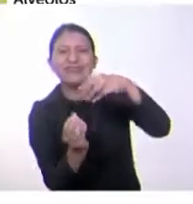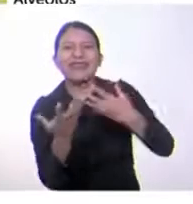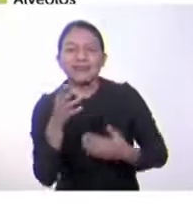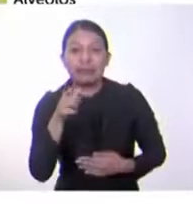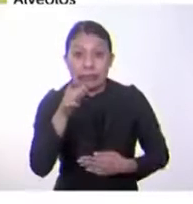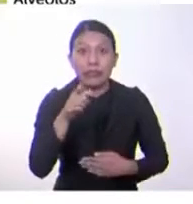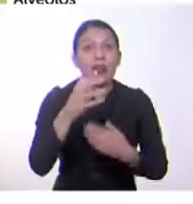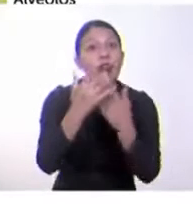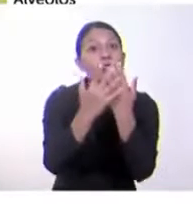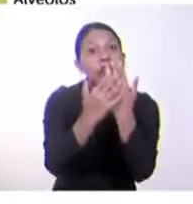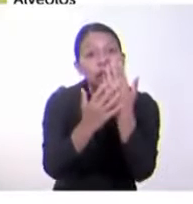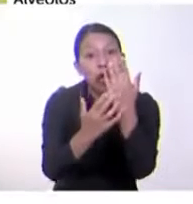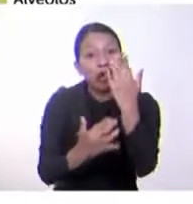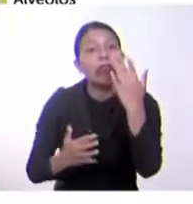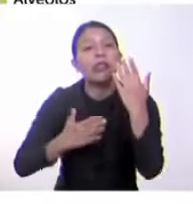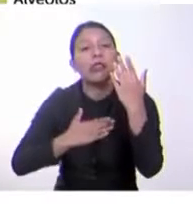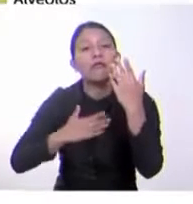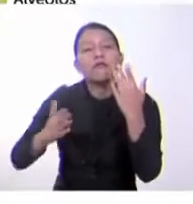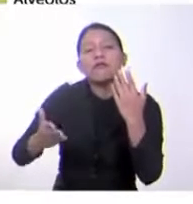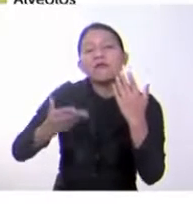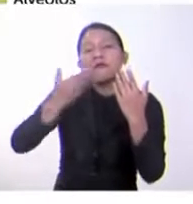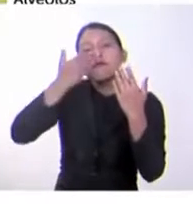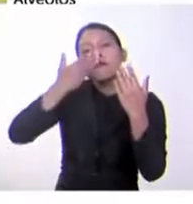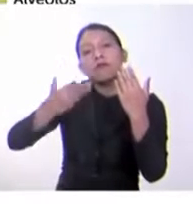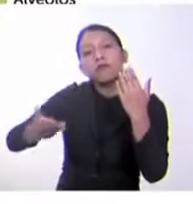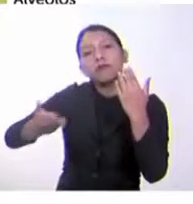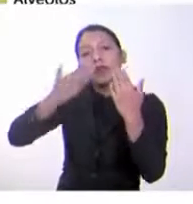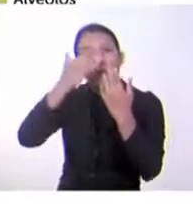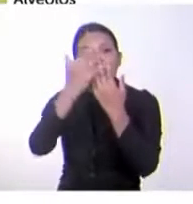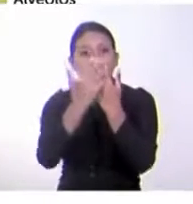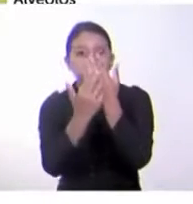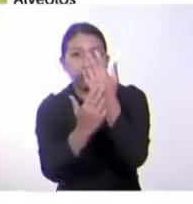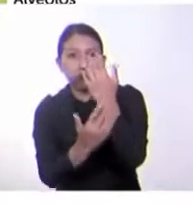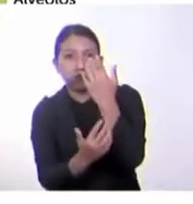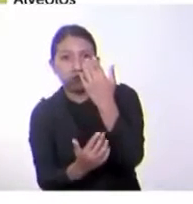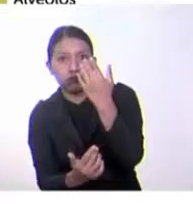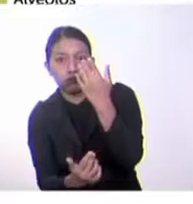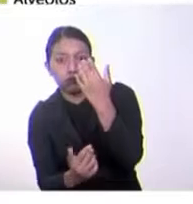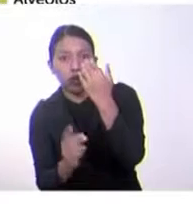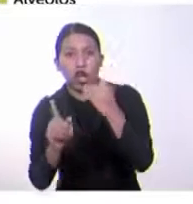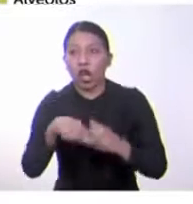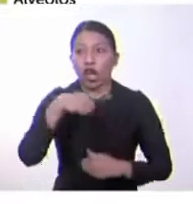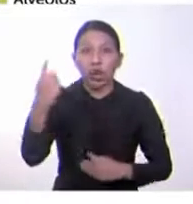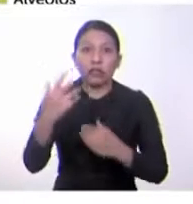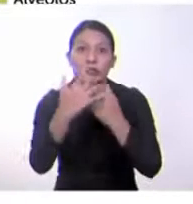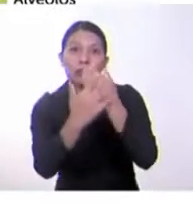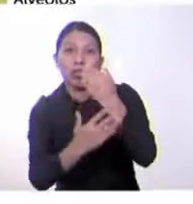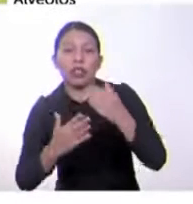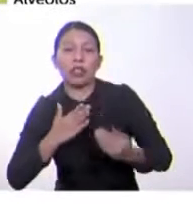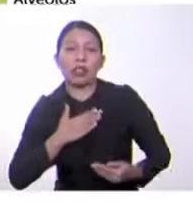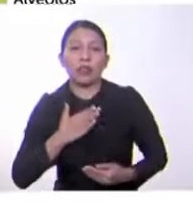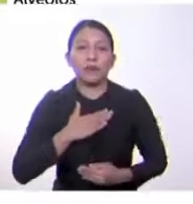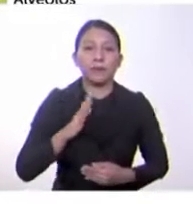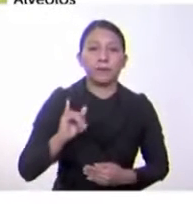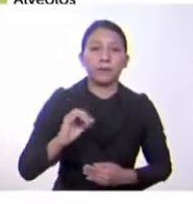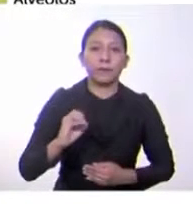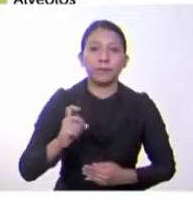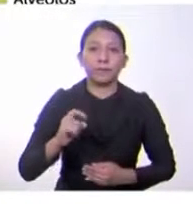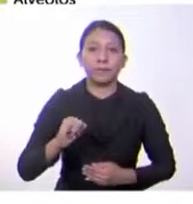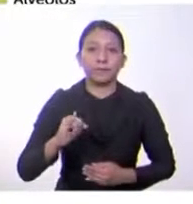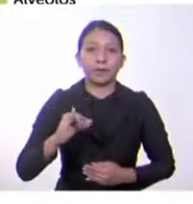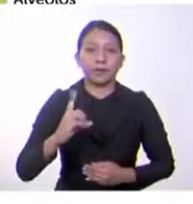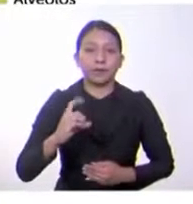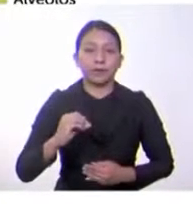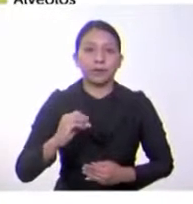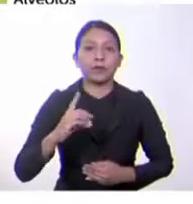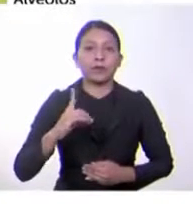sangre que lleva oxígeno y el paso del otro tipo de sangre que lleva dióxido de carbono se da con